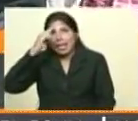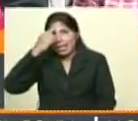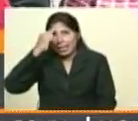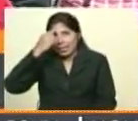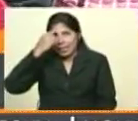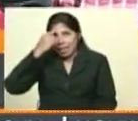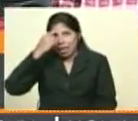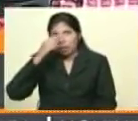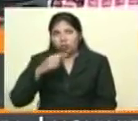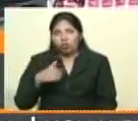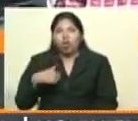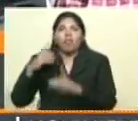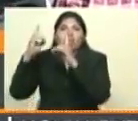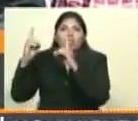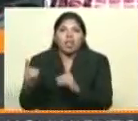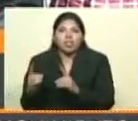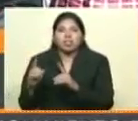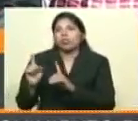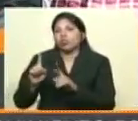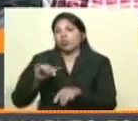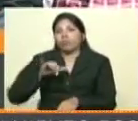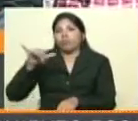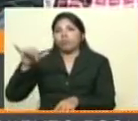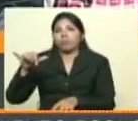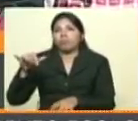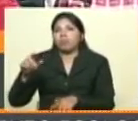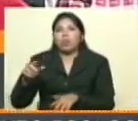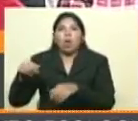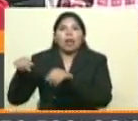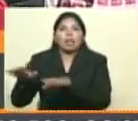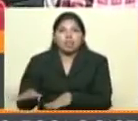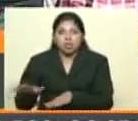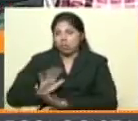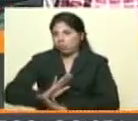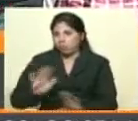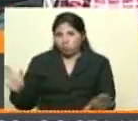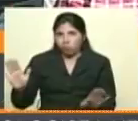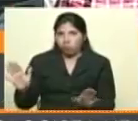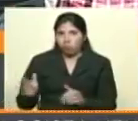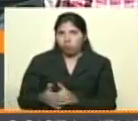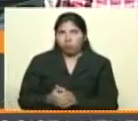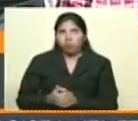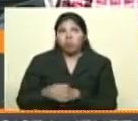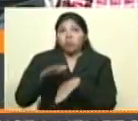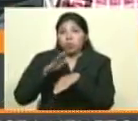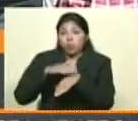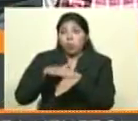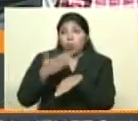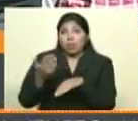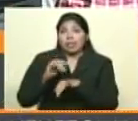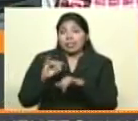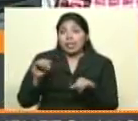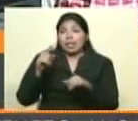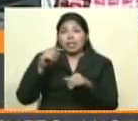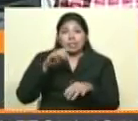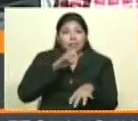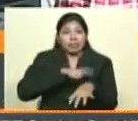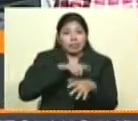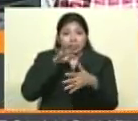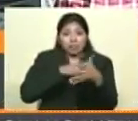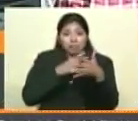Decidí no ir al viaje a la India porque, bueno, el Consejo Nacional Electoral anunció un cronograma